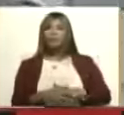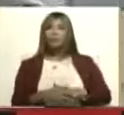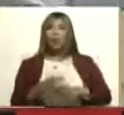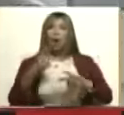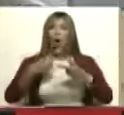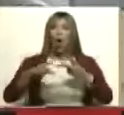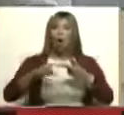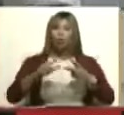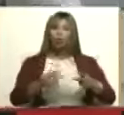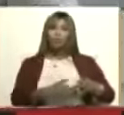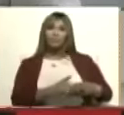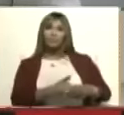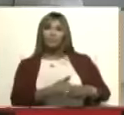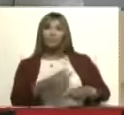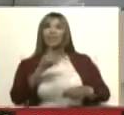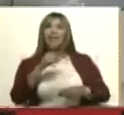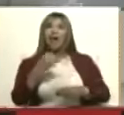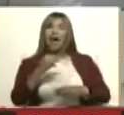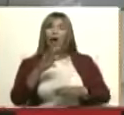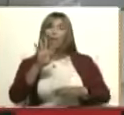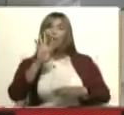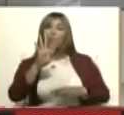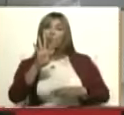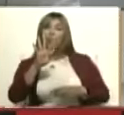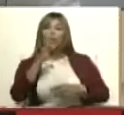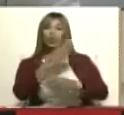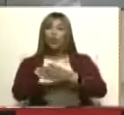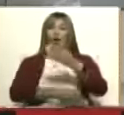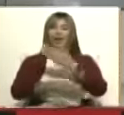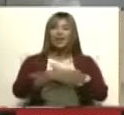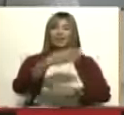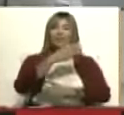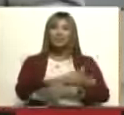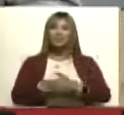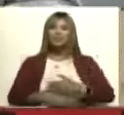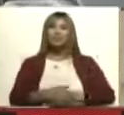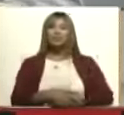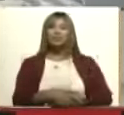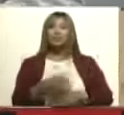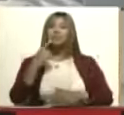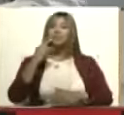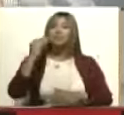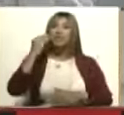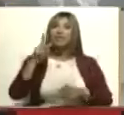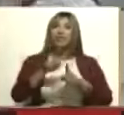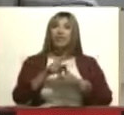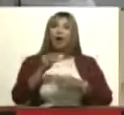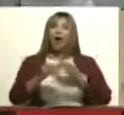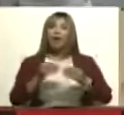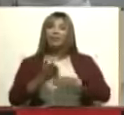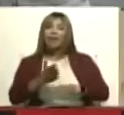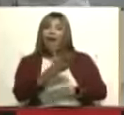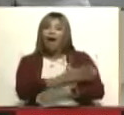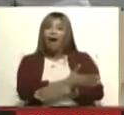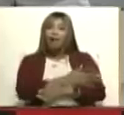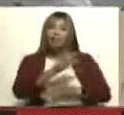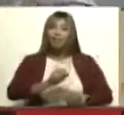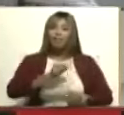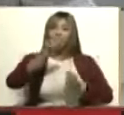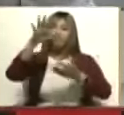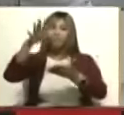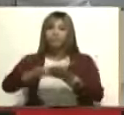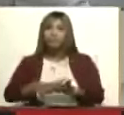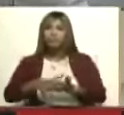otro costado, él tiene cuatro heridas cortantes que se presume fueron hechas antes de la